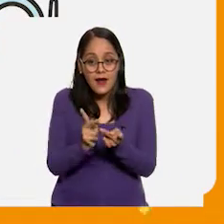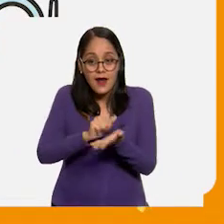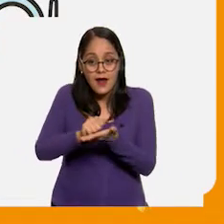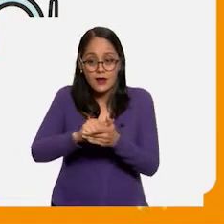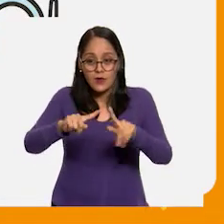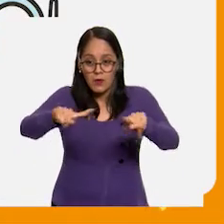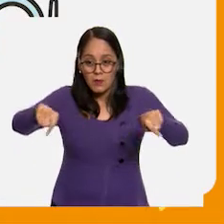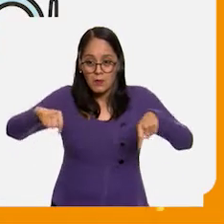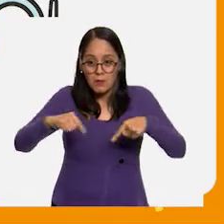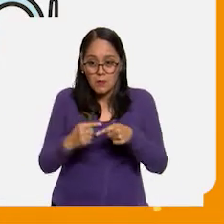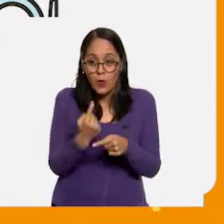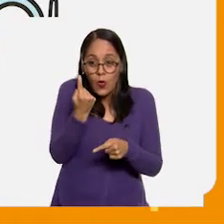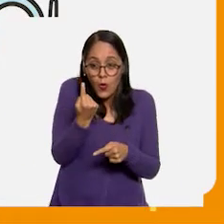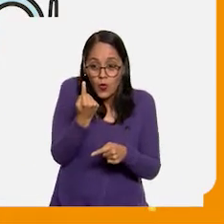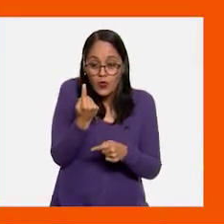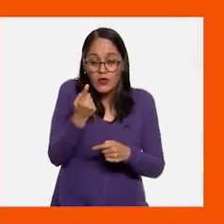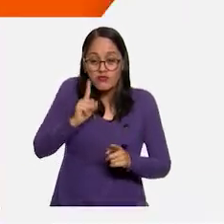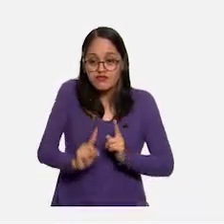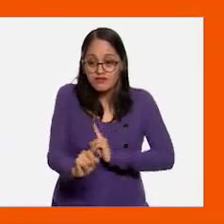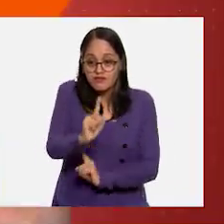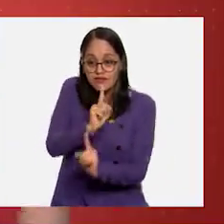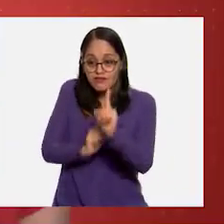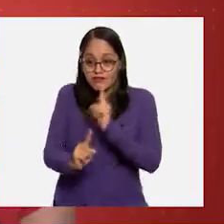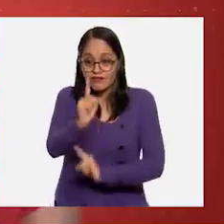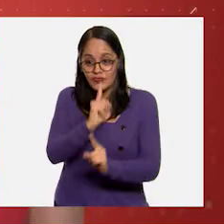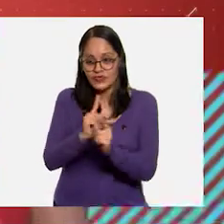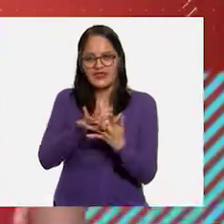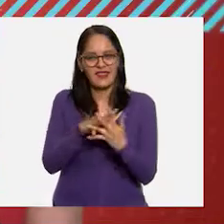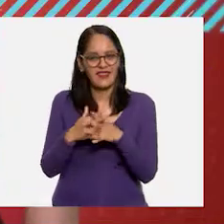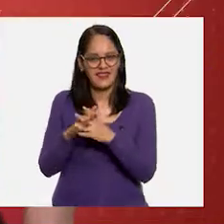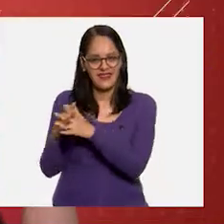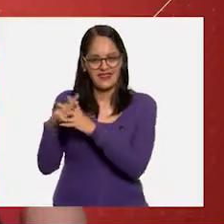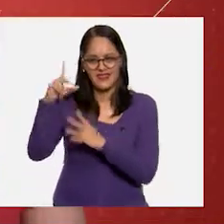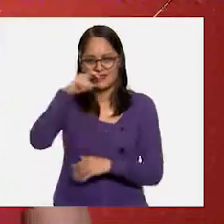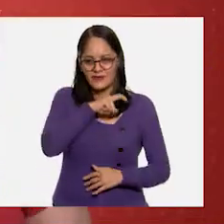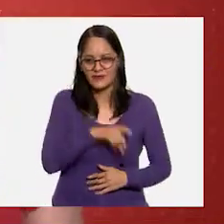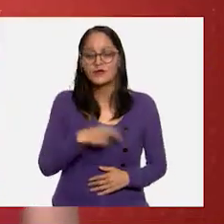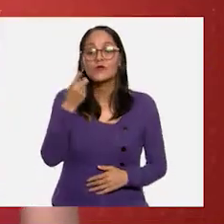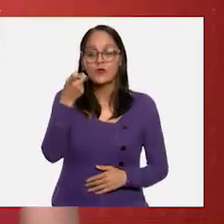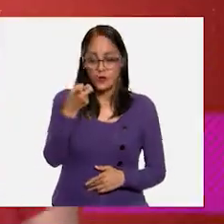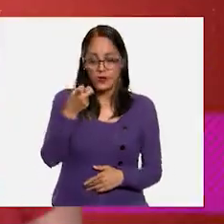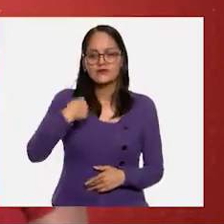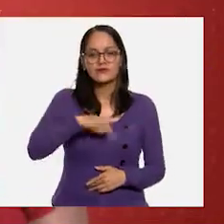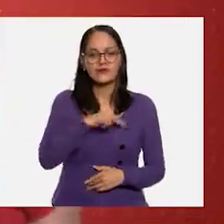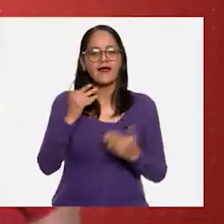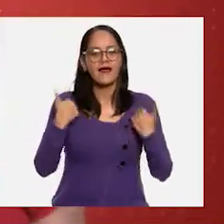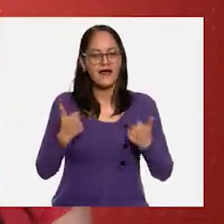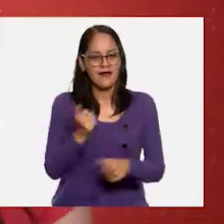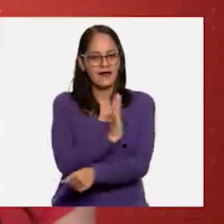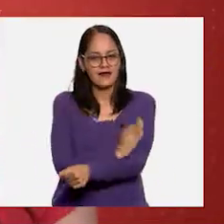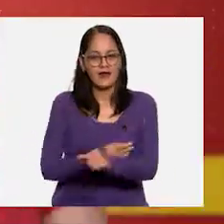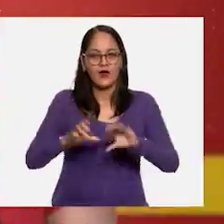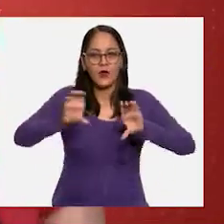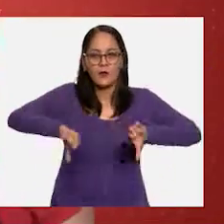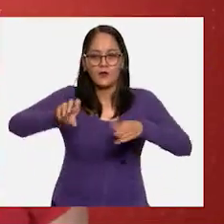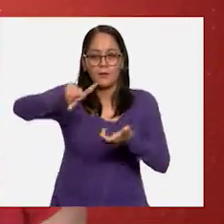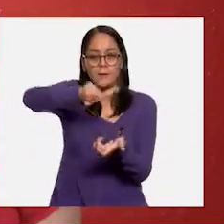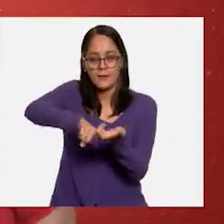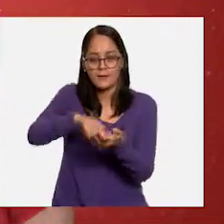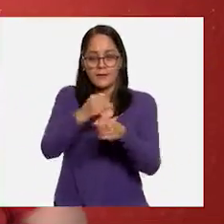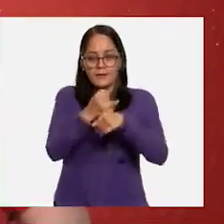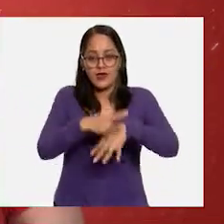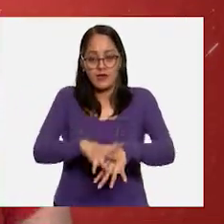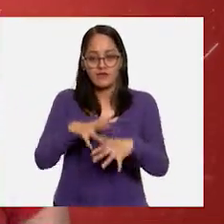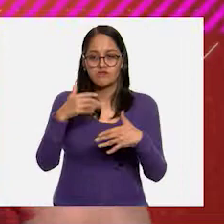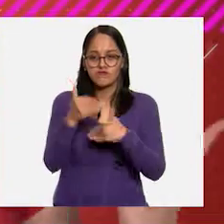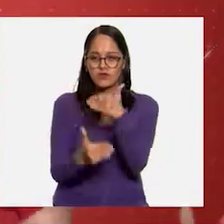solo espacio, sería caótico. Con esto, podemos comprender que las computadoras de manera interna procesan la